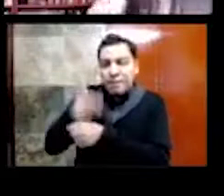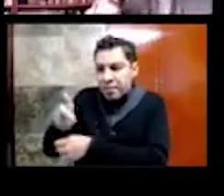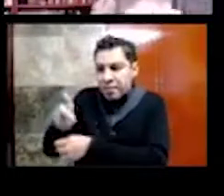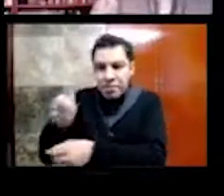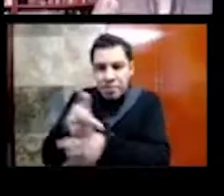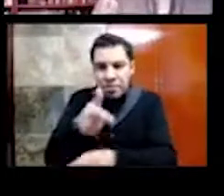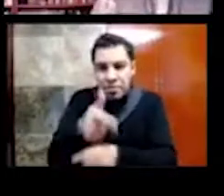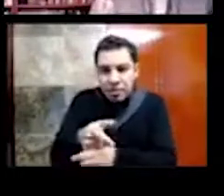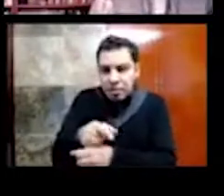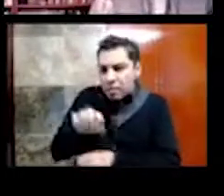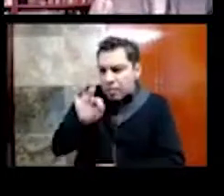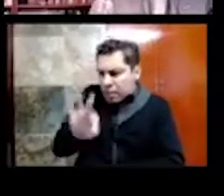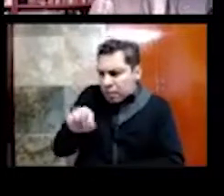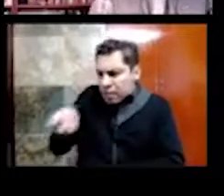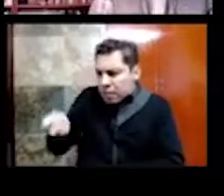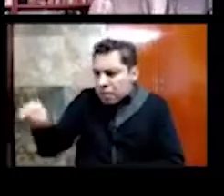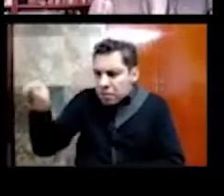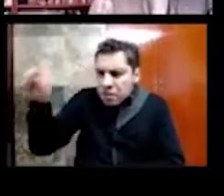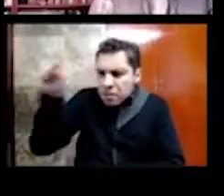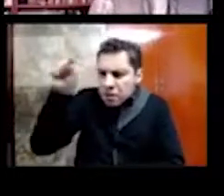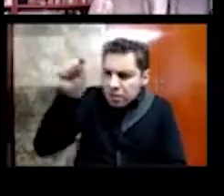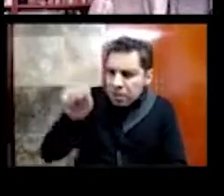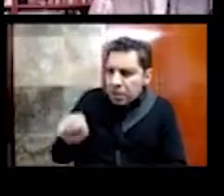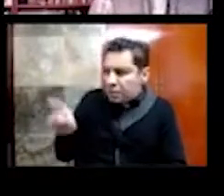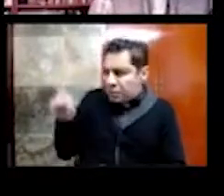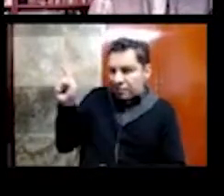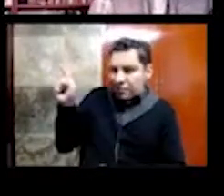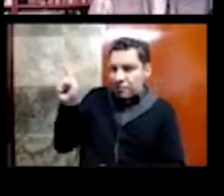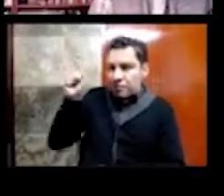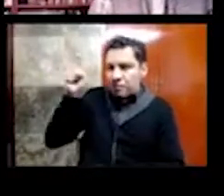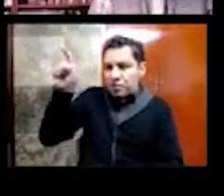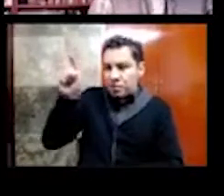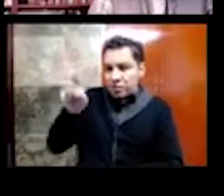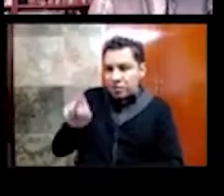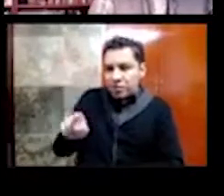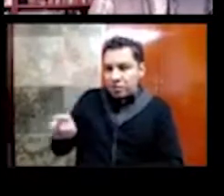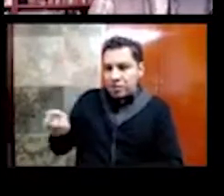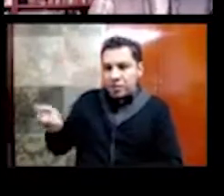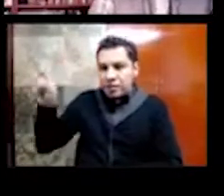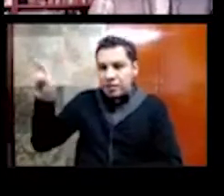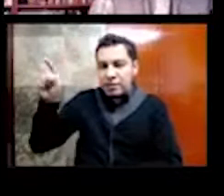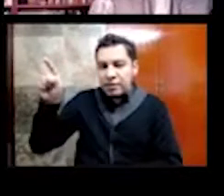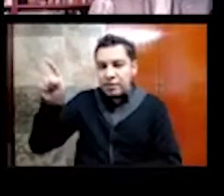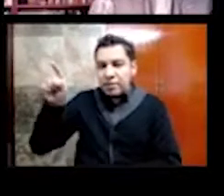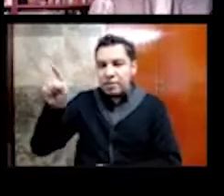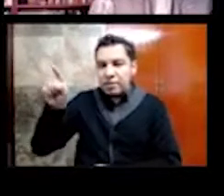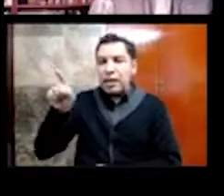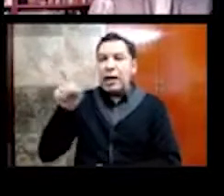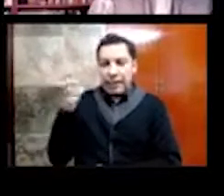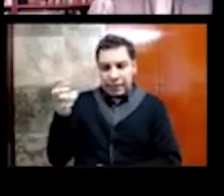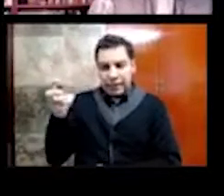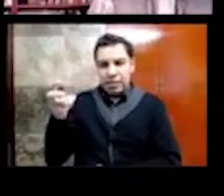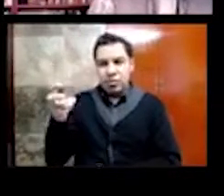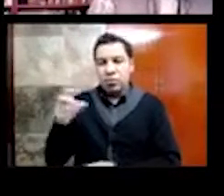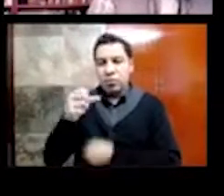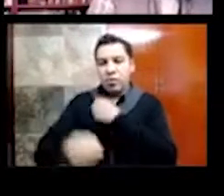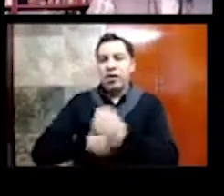poco hablar de los orígenes de la ocupación del territorio en la Cuenca de México.